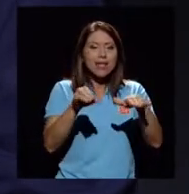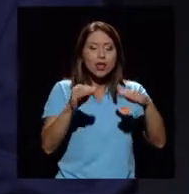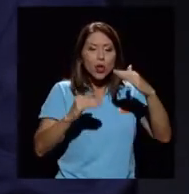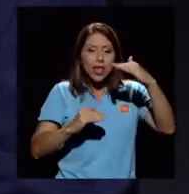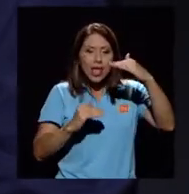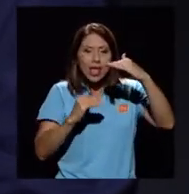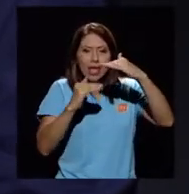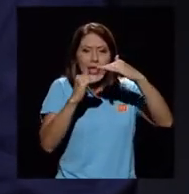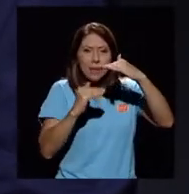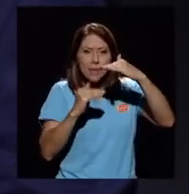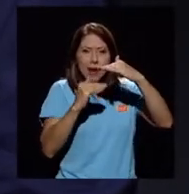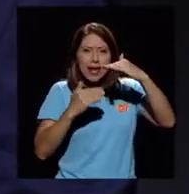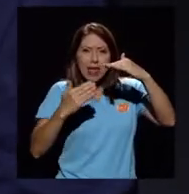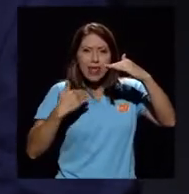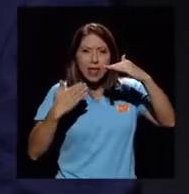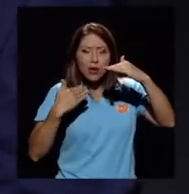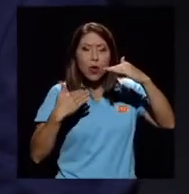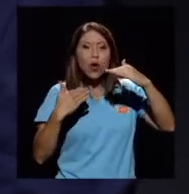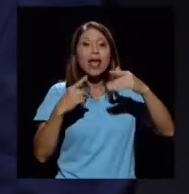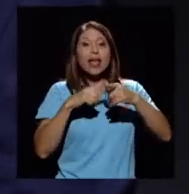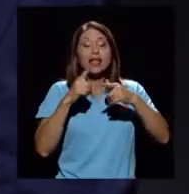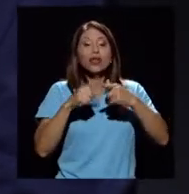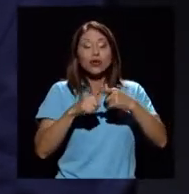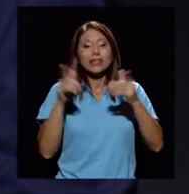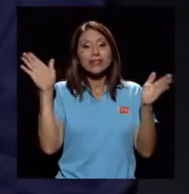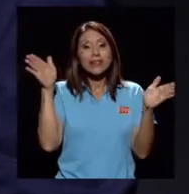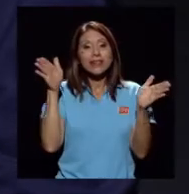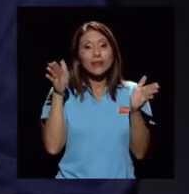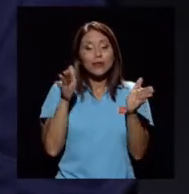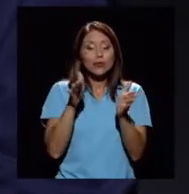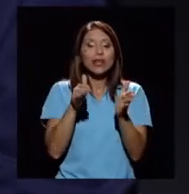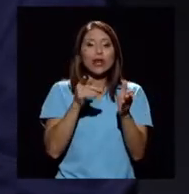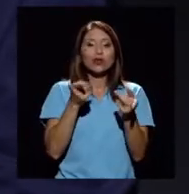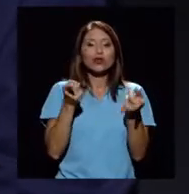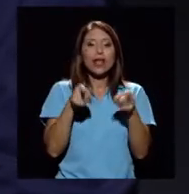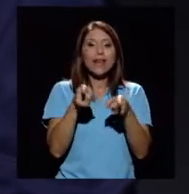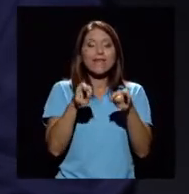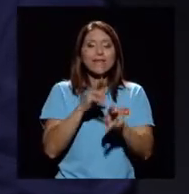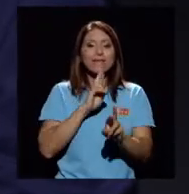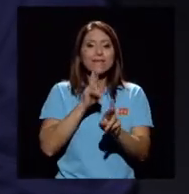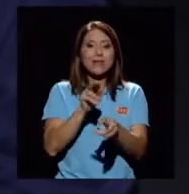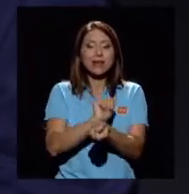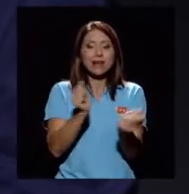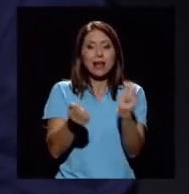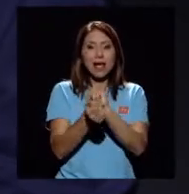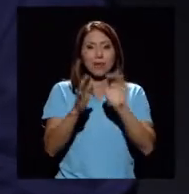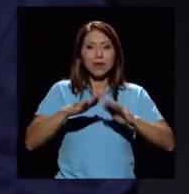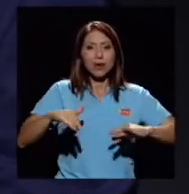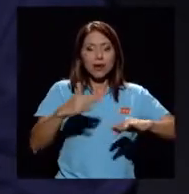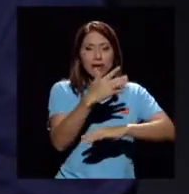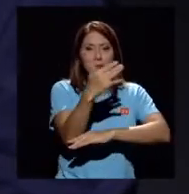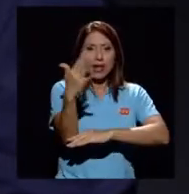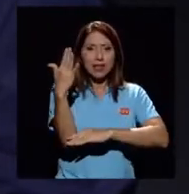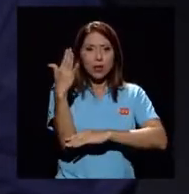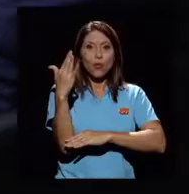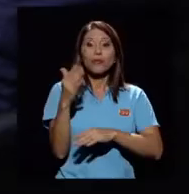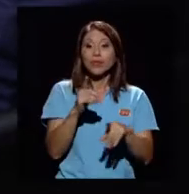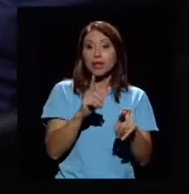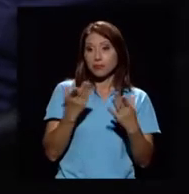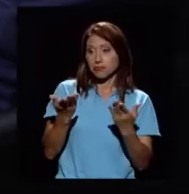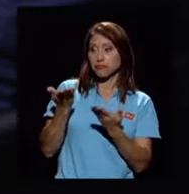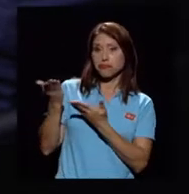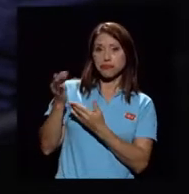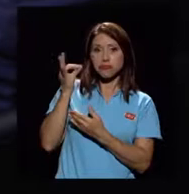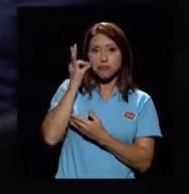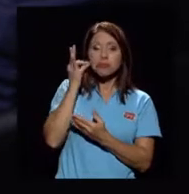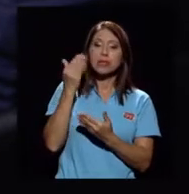se reduzca, ¿verdad? Hay otras alternativas, ¿verdad? Y aquí Milagro tiene bastante investigación sobre